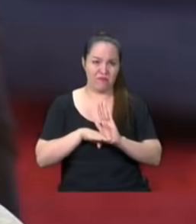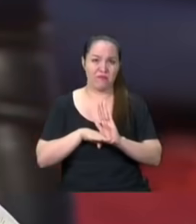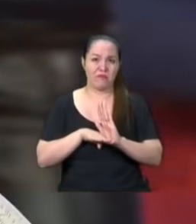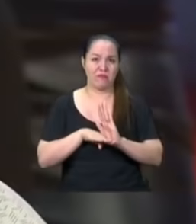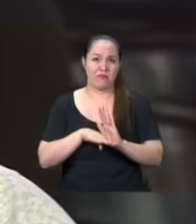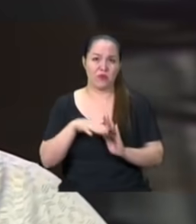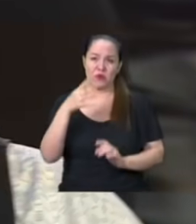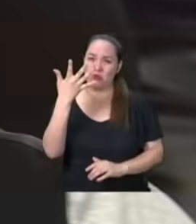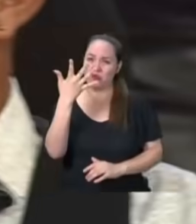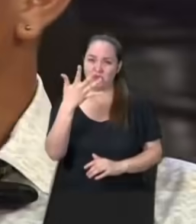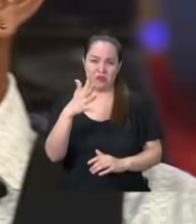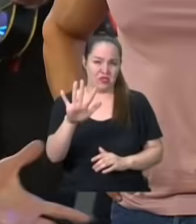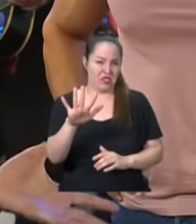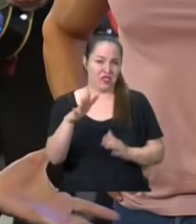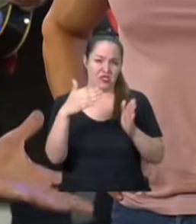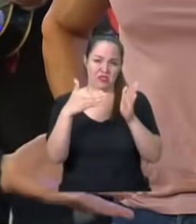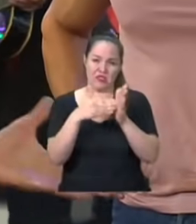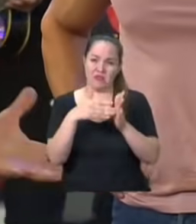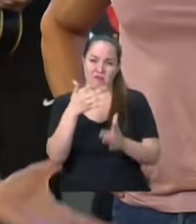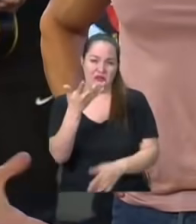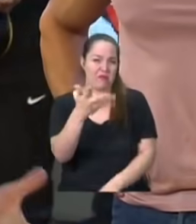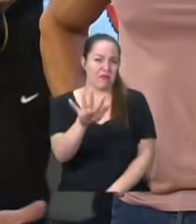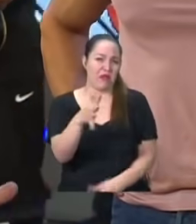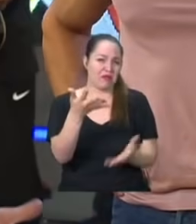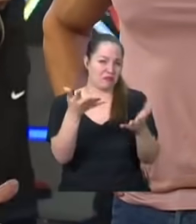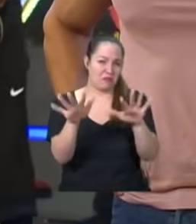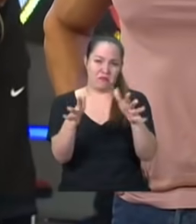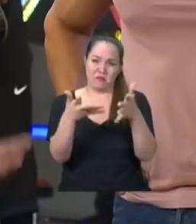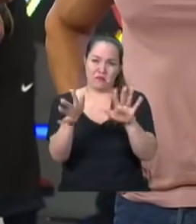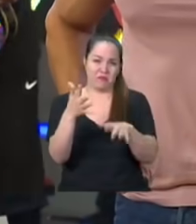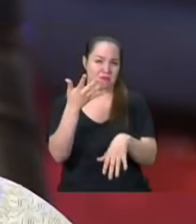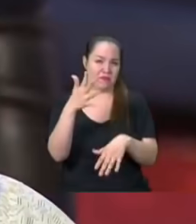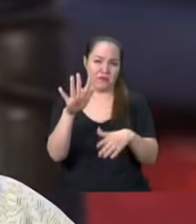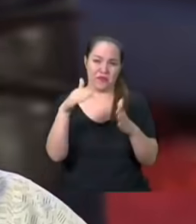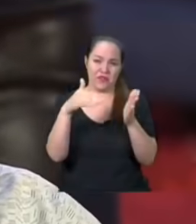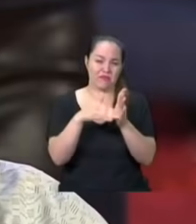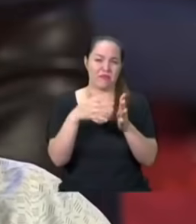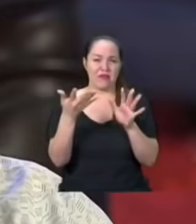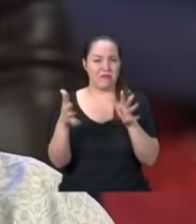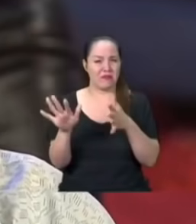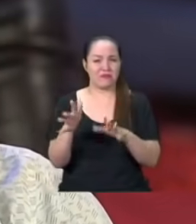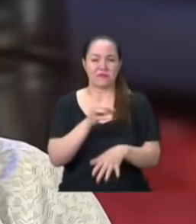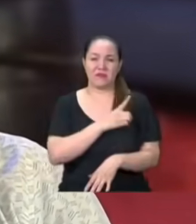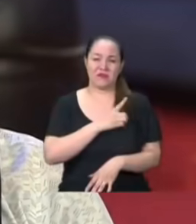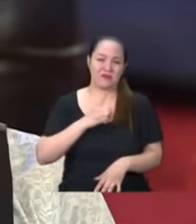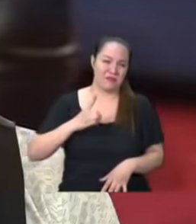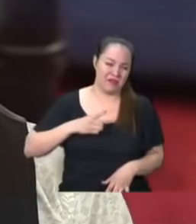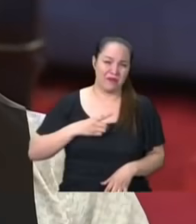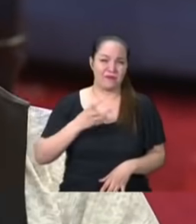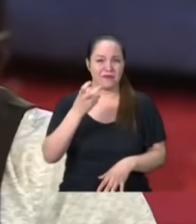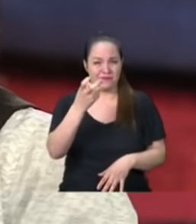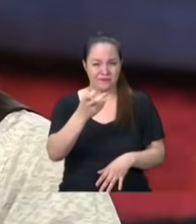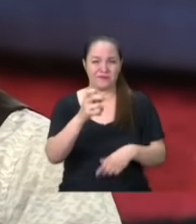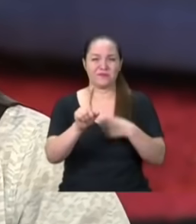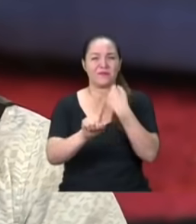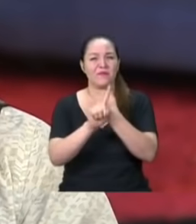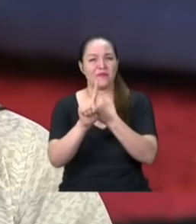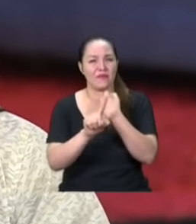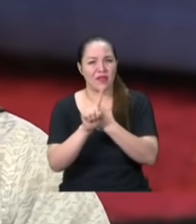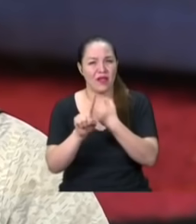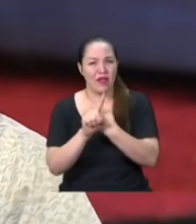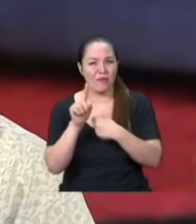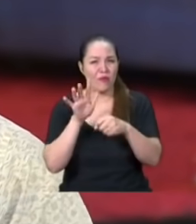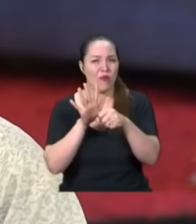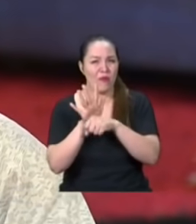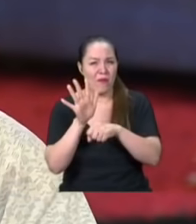Unos 10. ¿Qué? 10 mil. ¿Qué? Unos 10 mil. Dime, ¿cuál es el problema? Son deudas, son